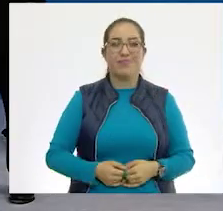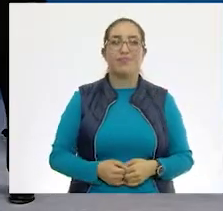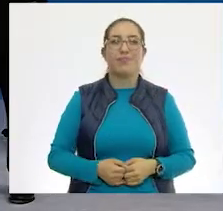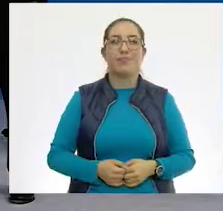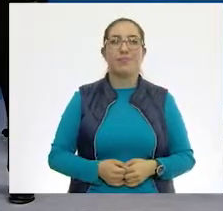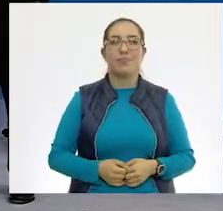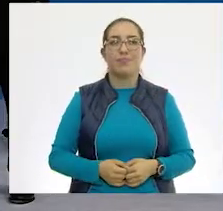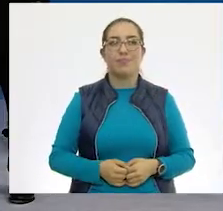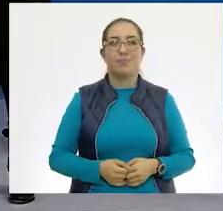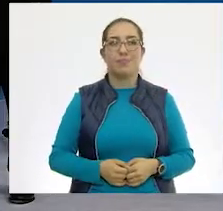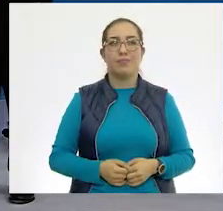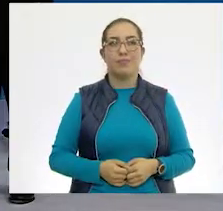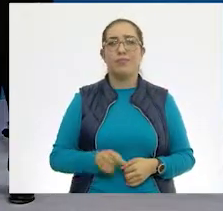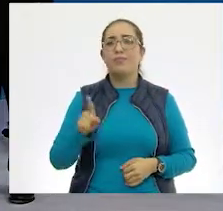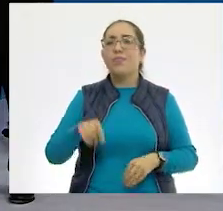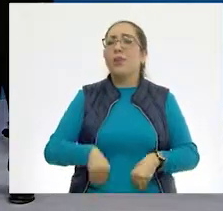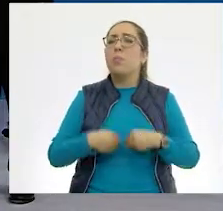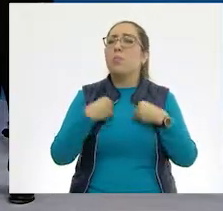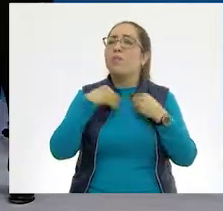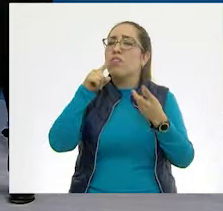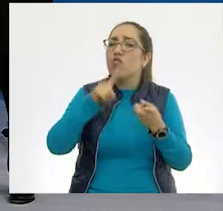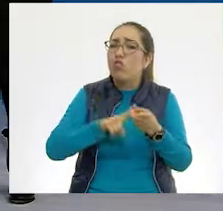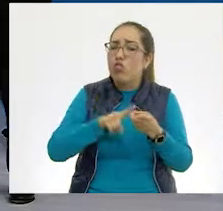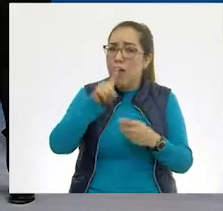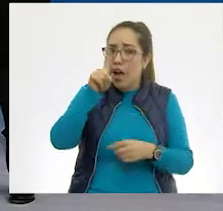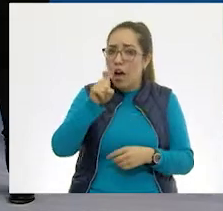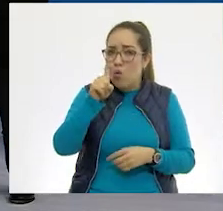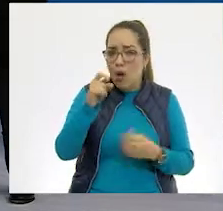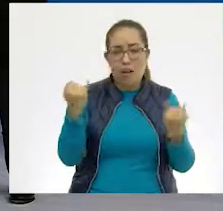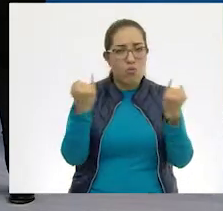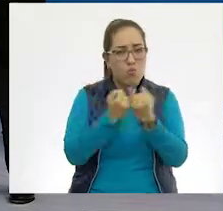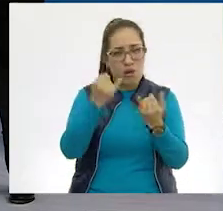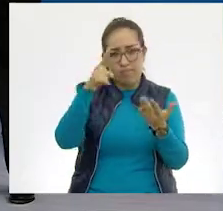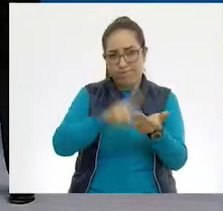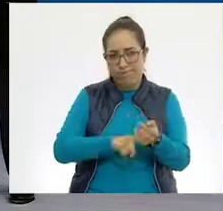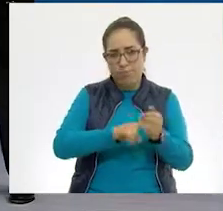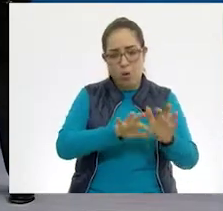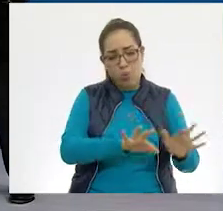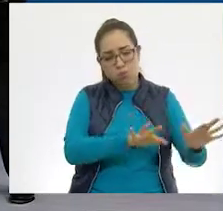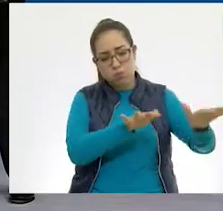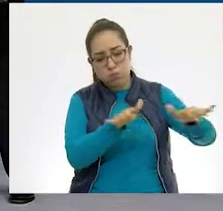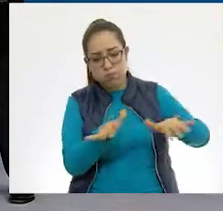Por tanto, como viven en el agua, depositan sus huevos en ella, o sea, en el agua.